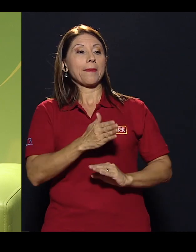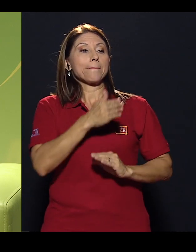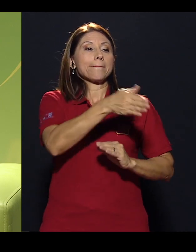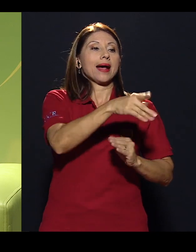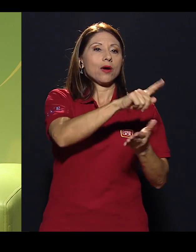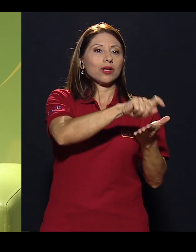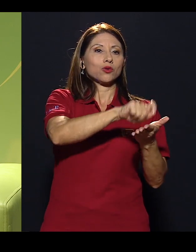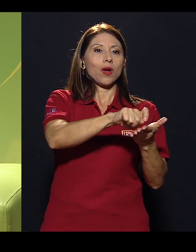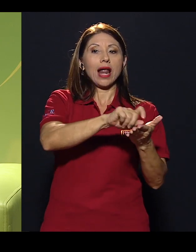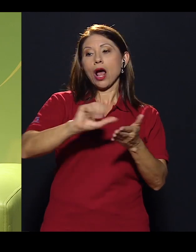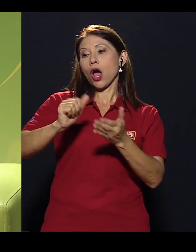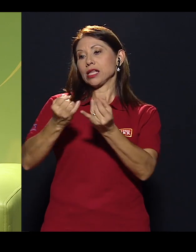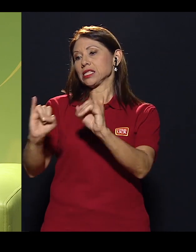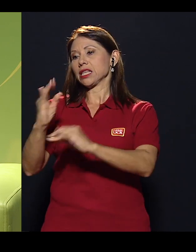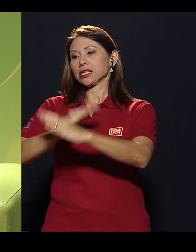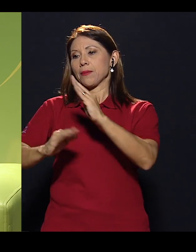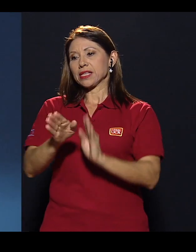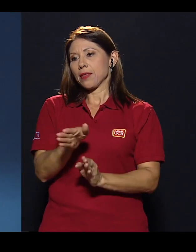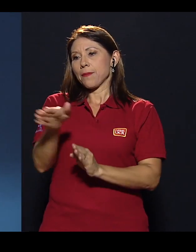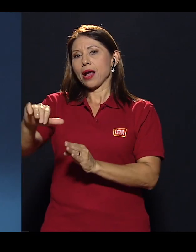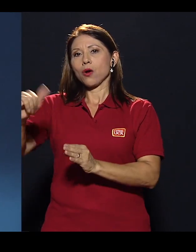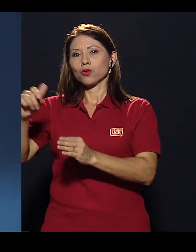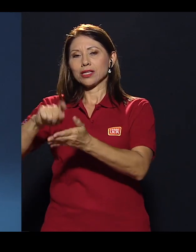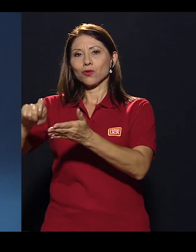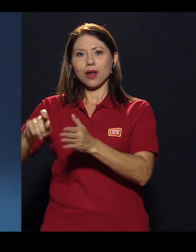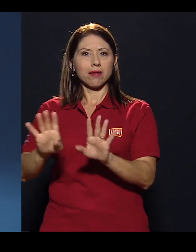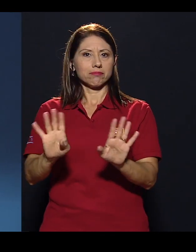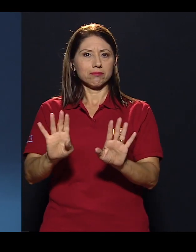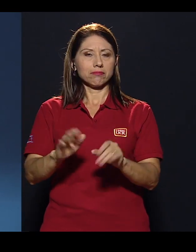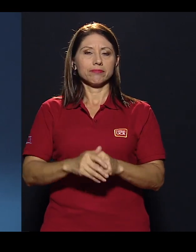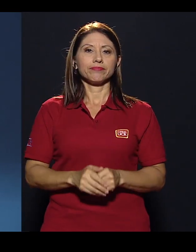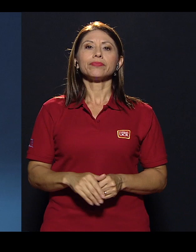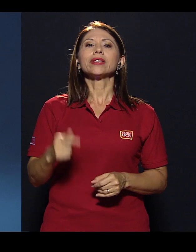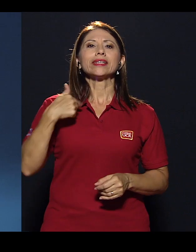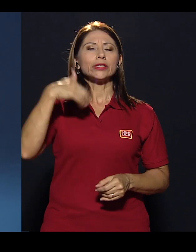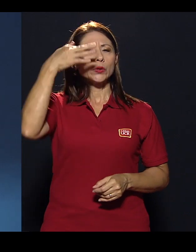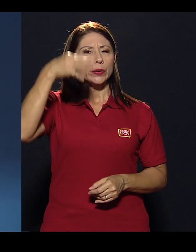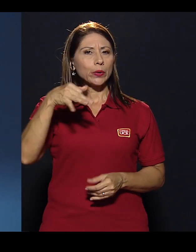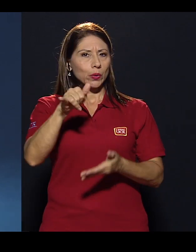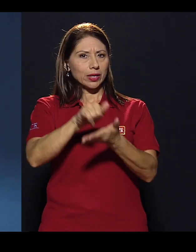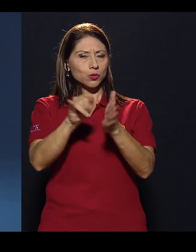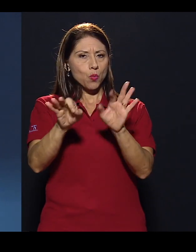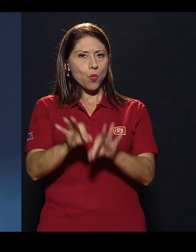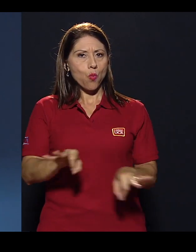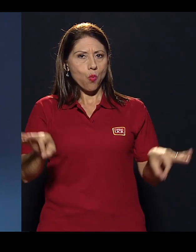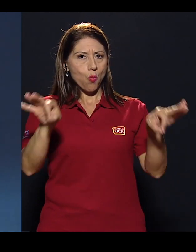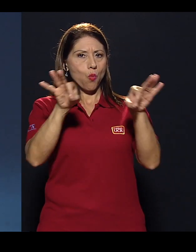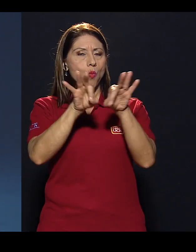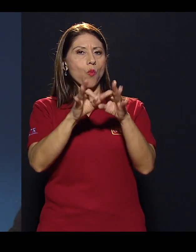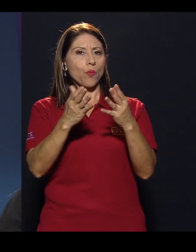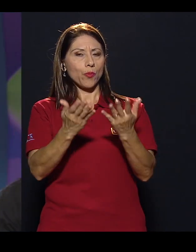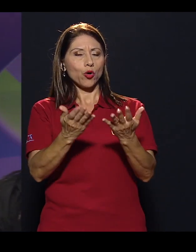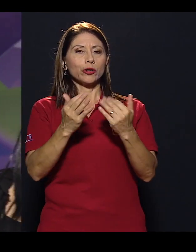a una escuela, los que no tienen una discapacidad van a otra. Sí, yo creo que en este punto es muy